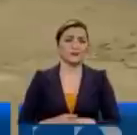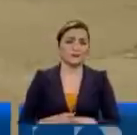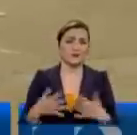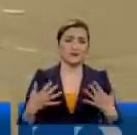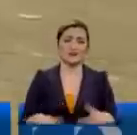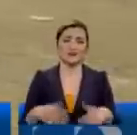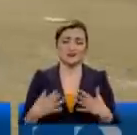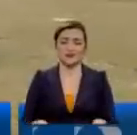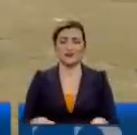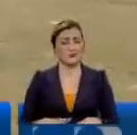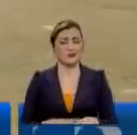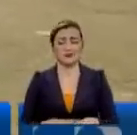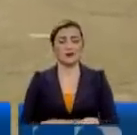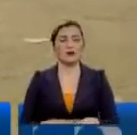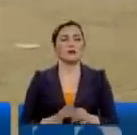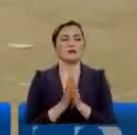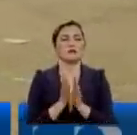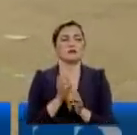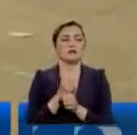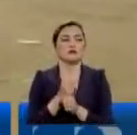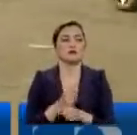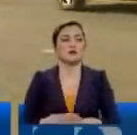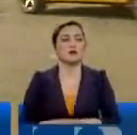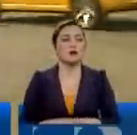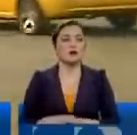delincuentes es increíble. Entonces pedimos seguridad,